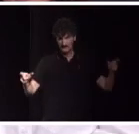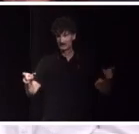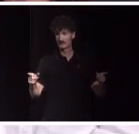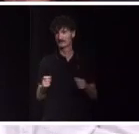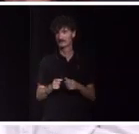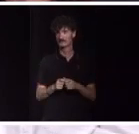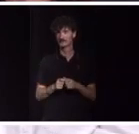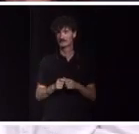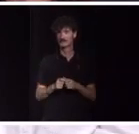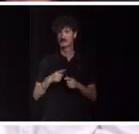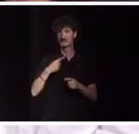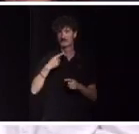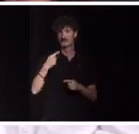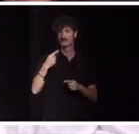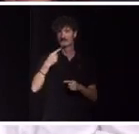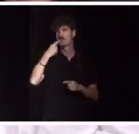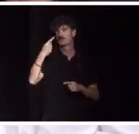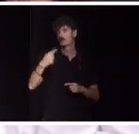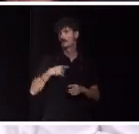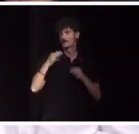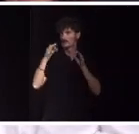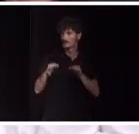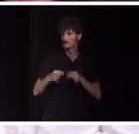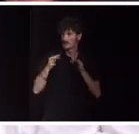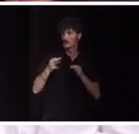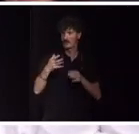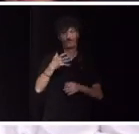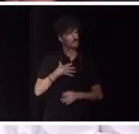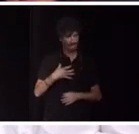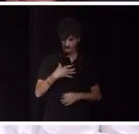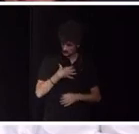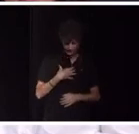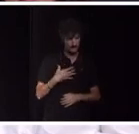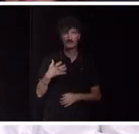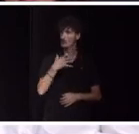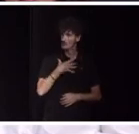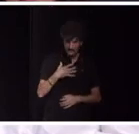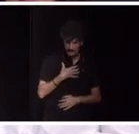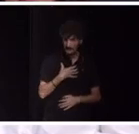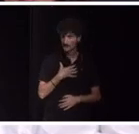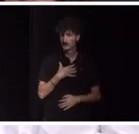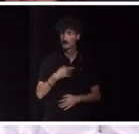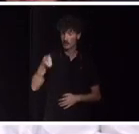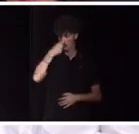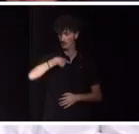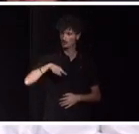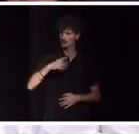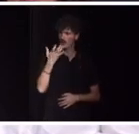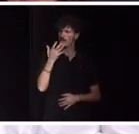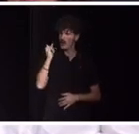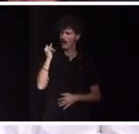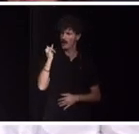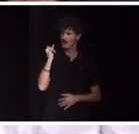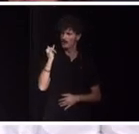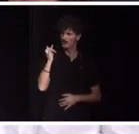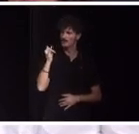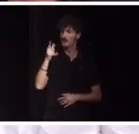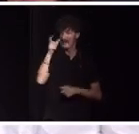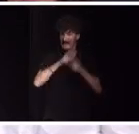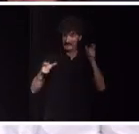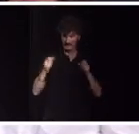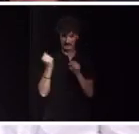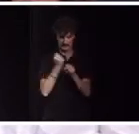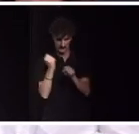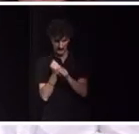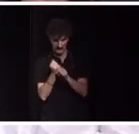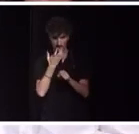por eso, cuando nos dicen permanentemente que no se puede, Nosotros tenemos muchos ejemplos que cuando la gente trabajadora,